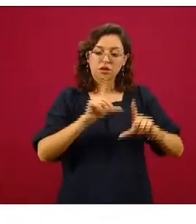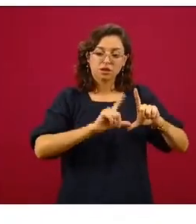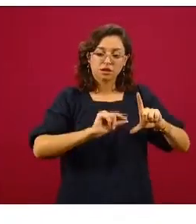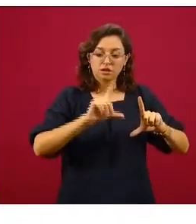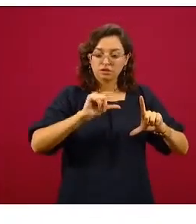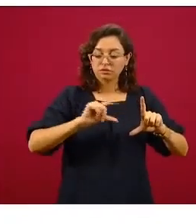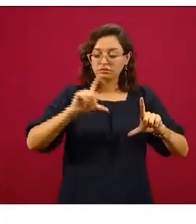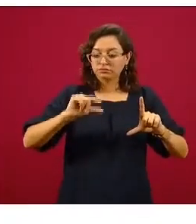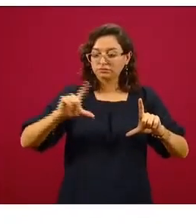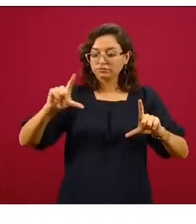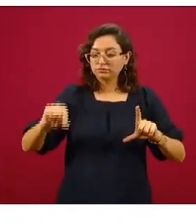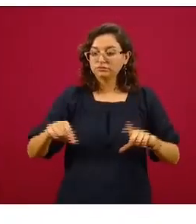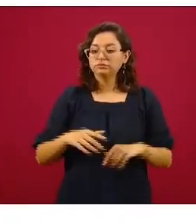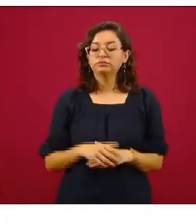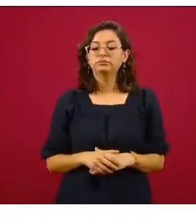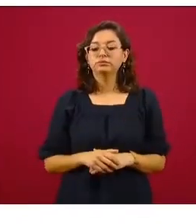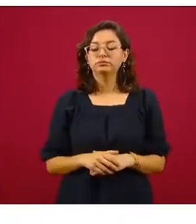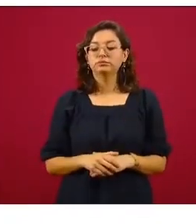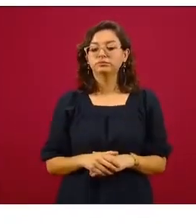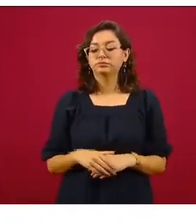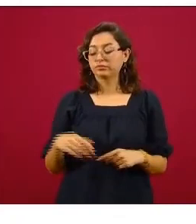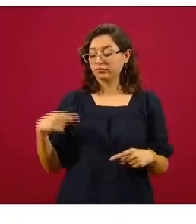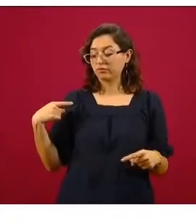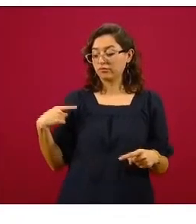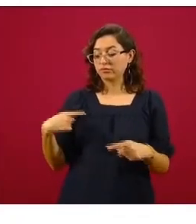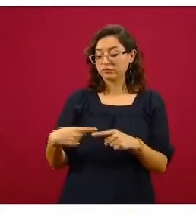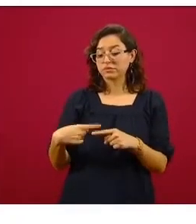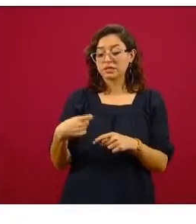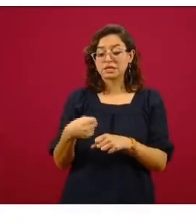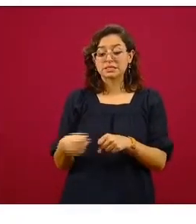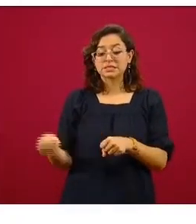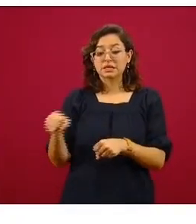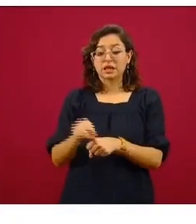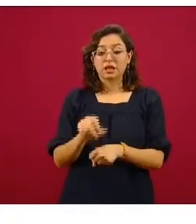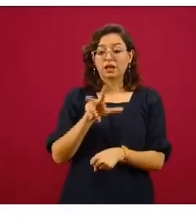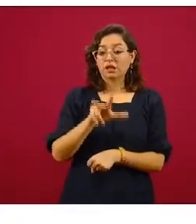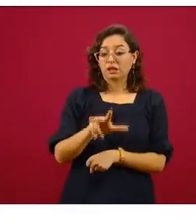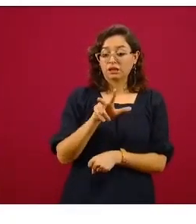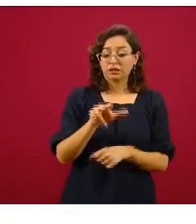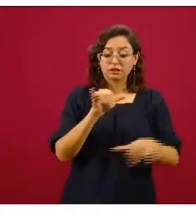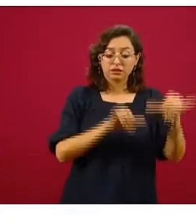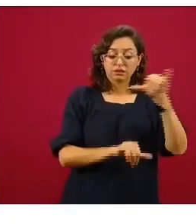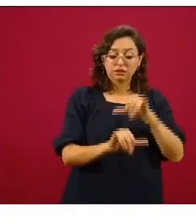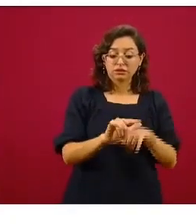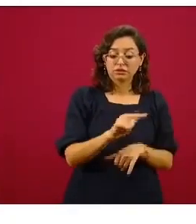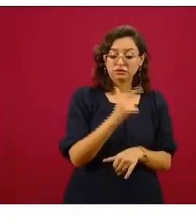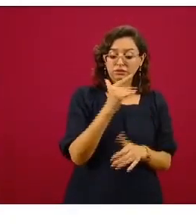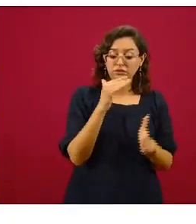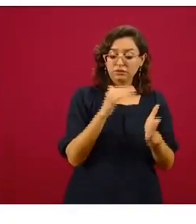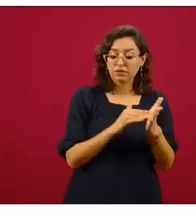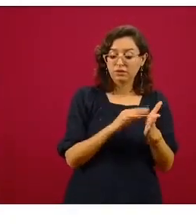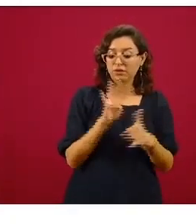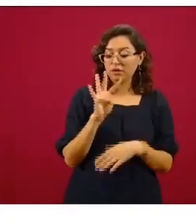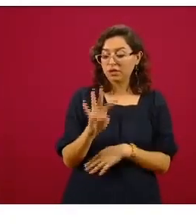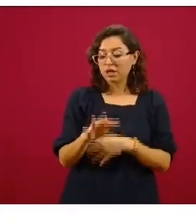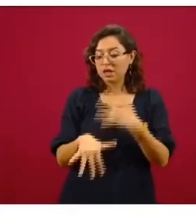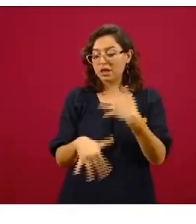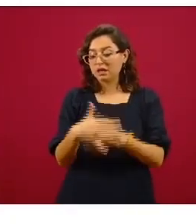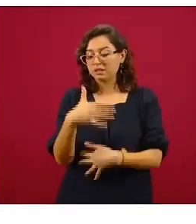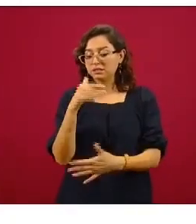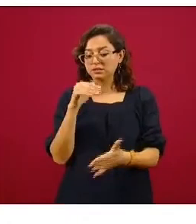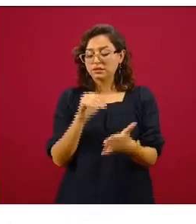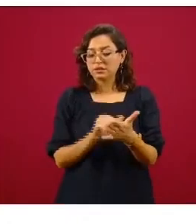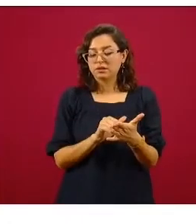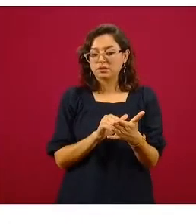vemos que las pruebas tomadas en la semana 18 eran alrededor de 12,000, en la 19 fueron